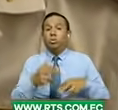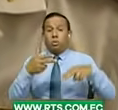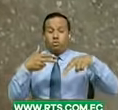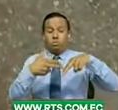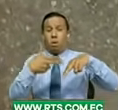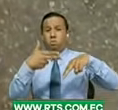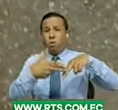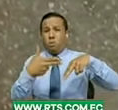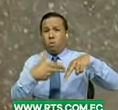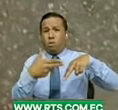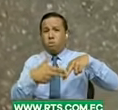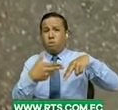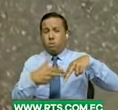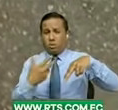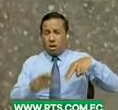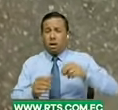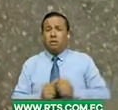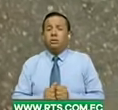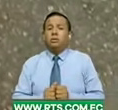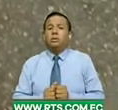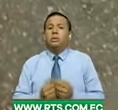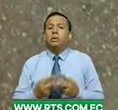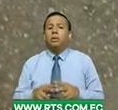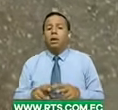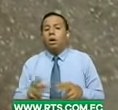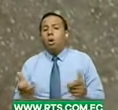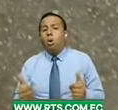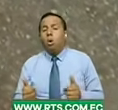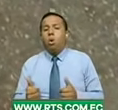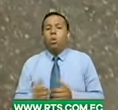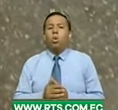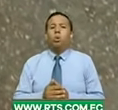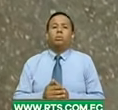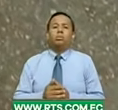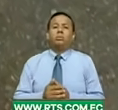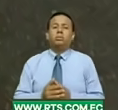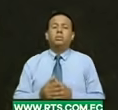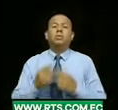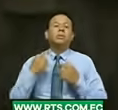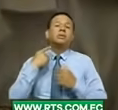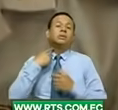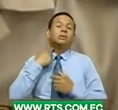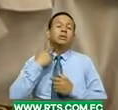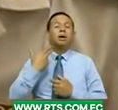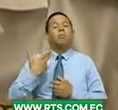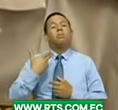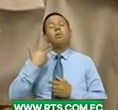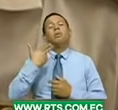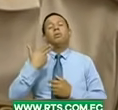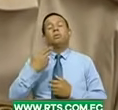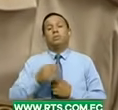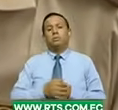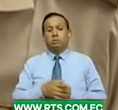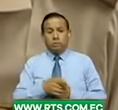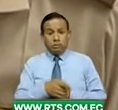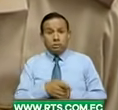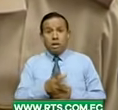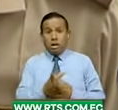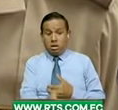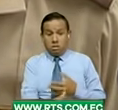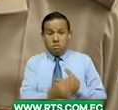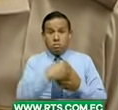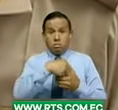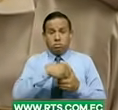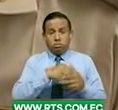superiores y otro orificio por paso de proyectil a la altura del cuello. Es inmediatamente trasladado